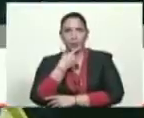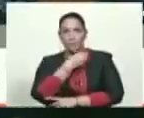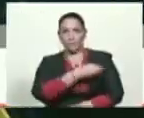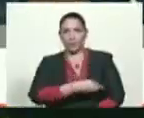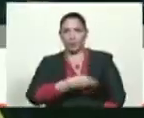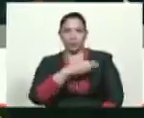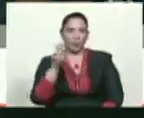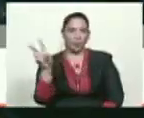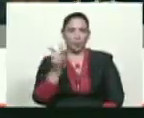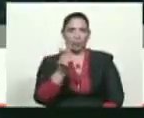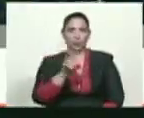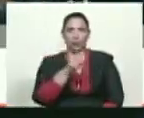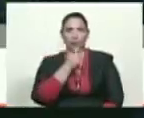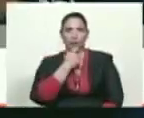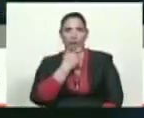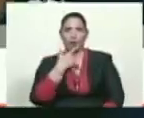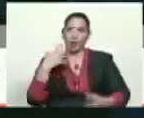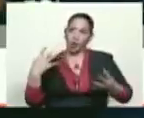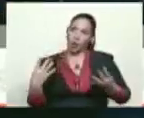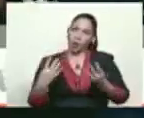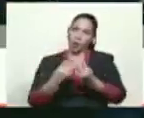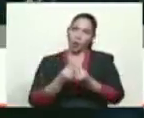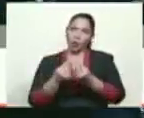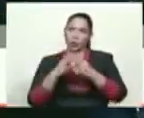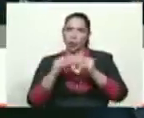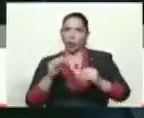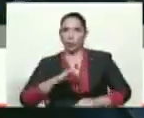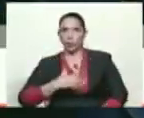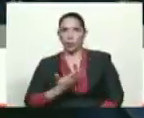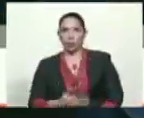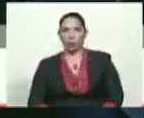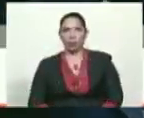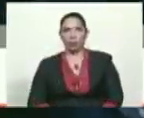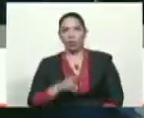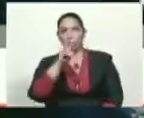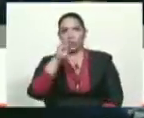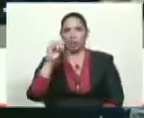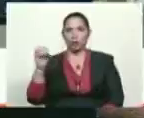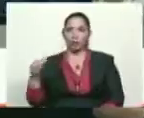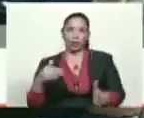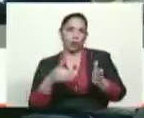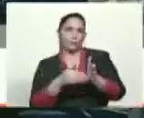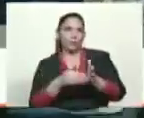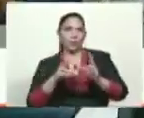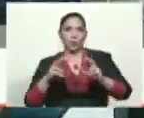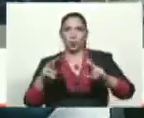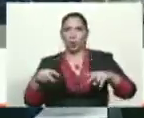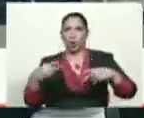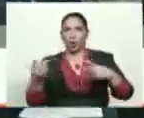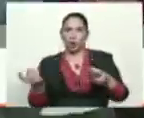venezuela bella juntos todo es posible 200 mil jóvenes